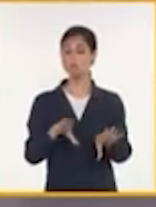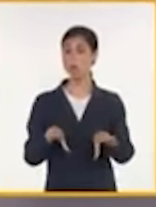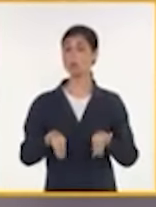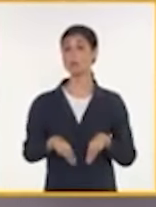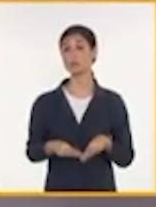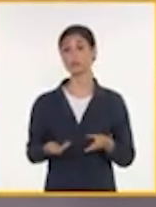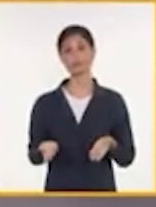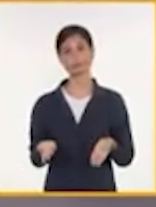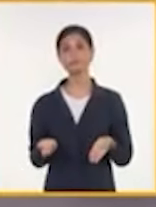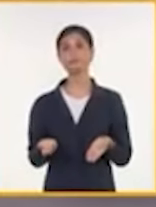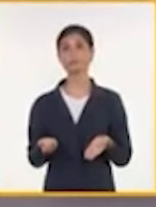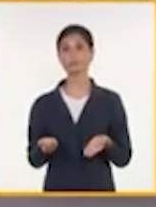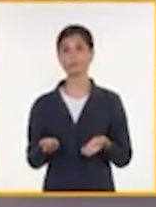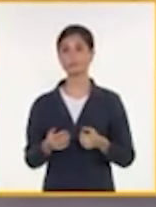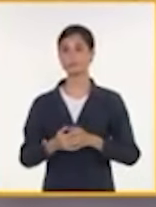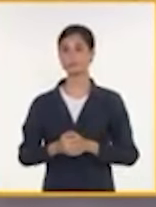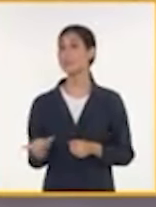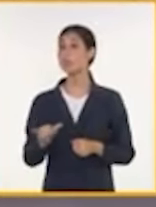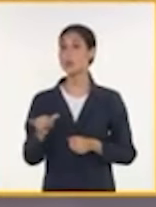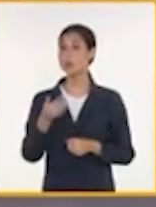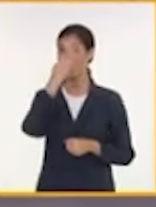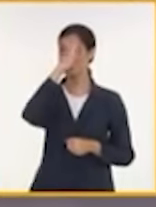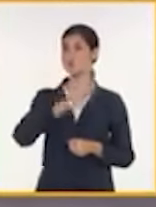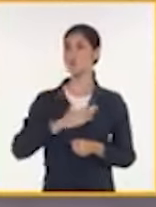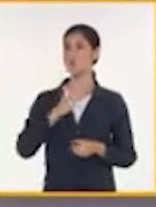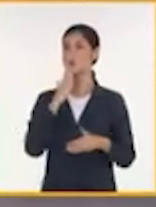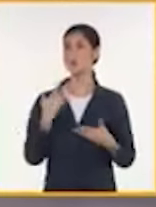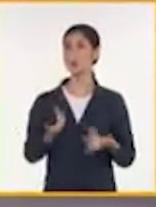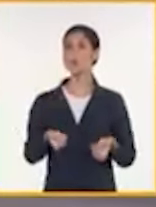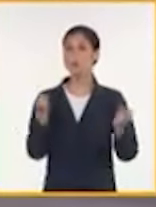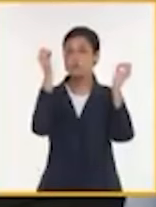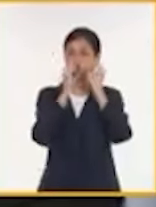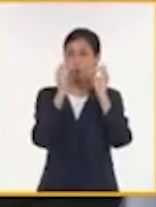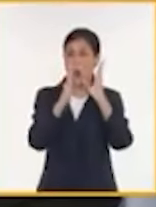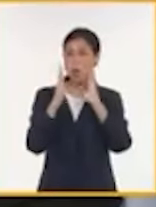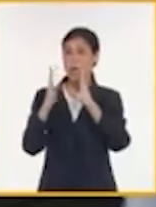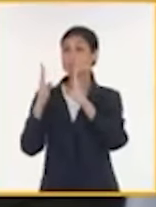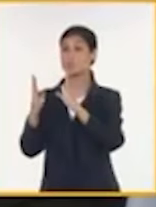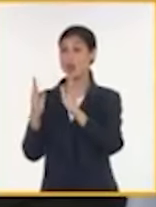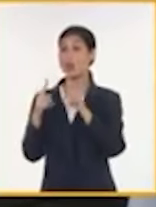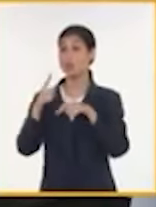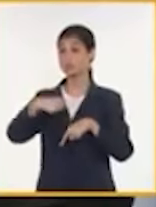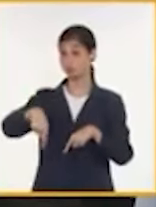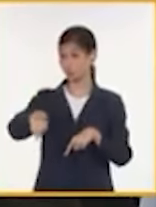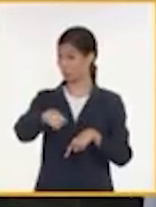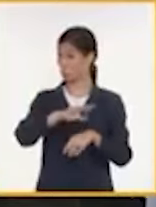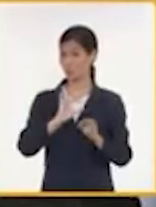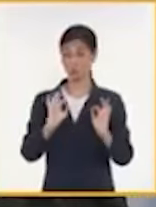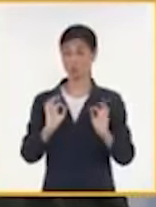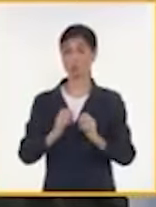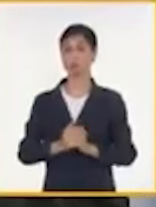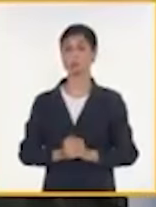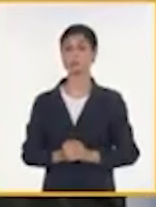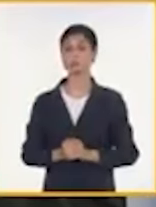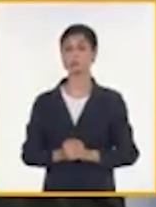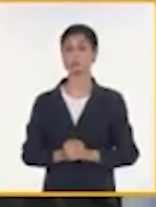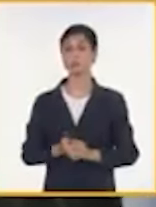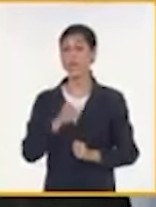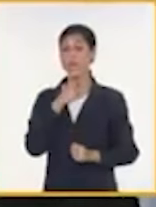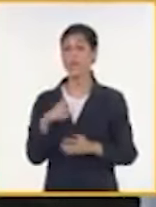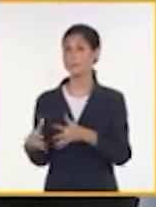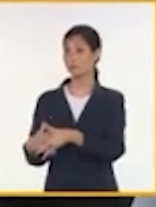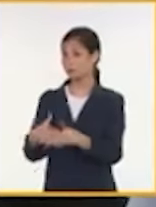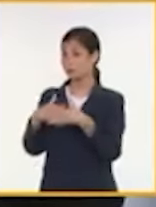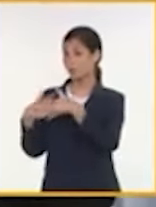el territorio nacional para realizar este tipo de actividades esto se compartió por las pares estadounidenses por los